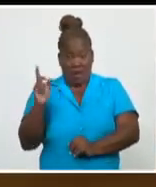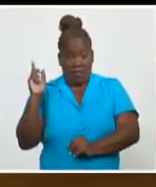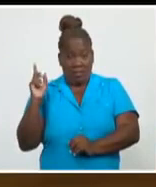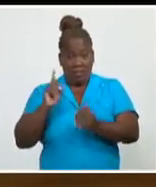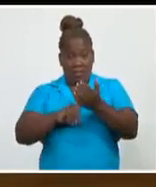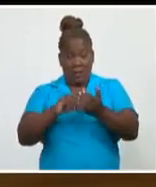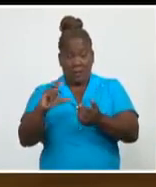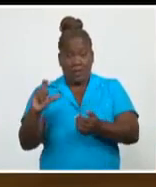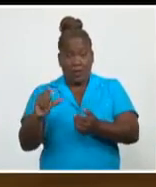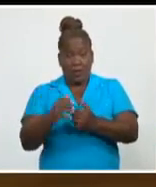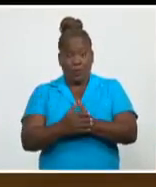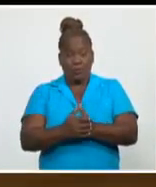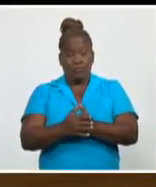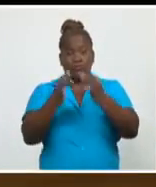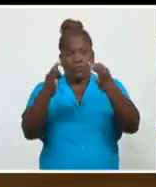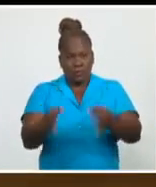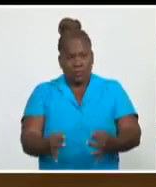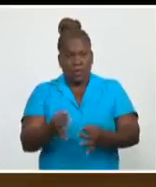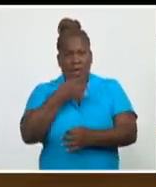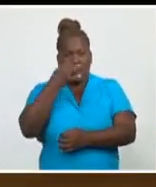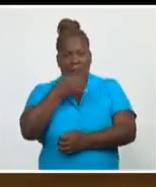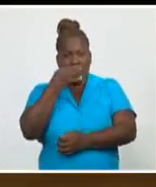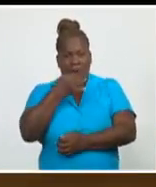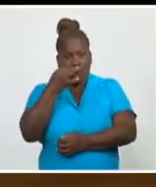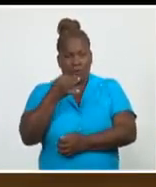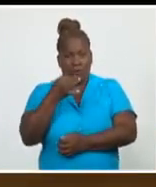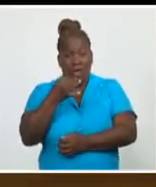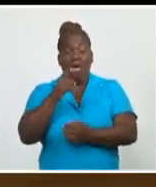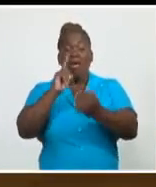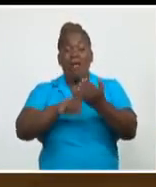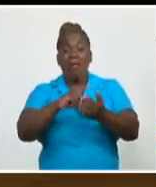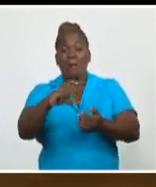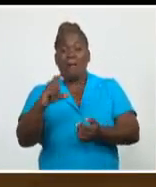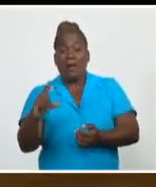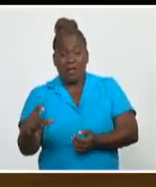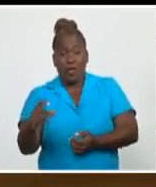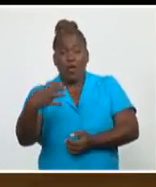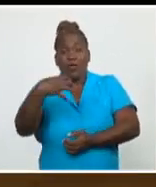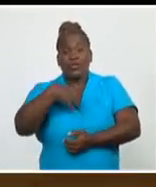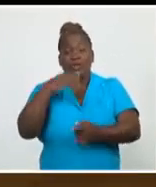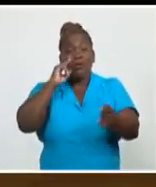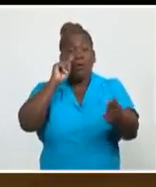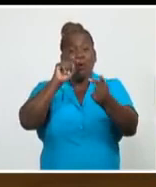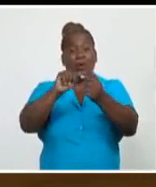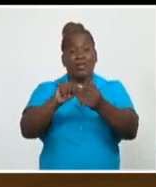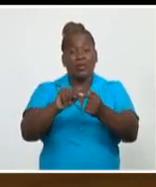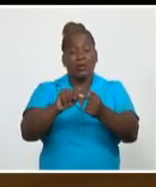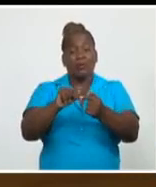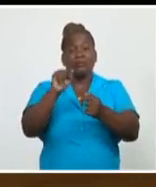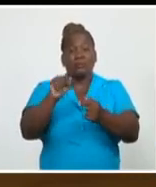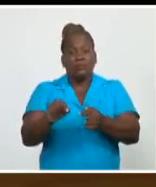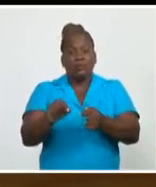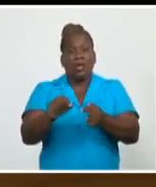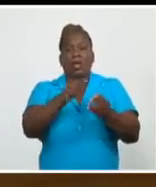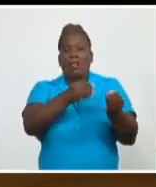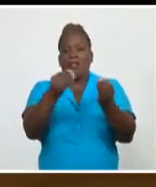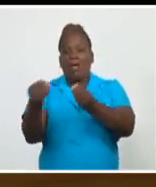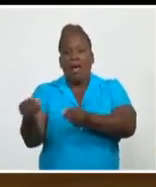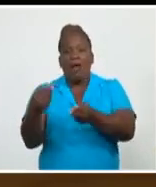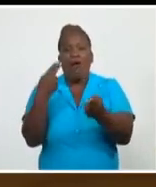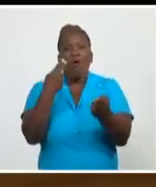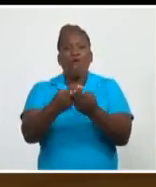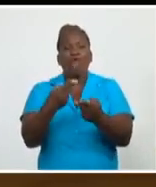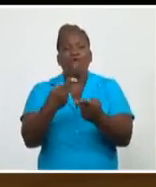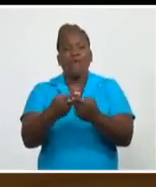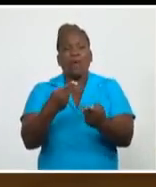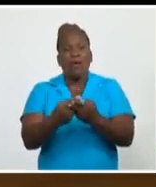Partido reafirmó que recae en el partido la honrosa misión de ser el digno heredero de la confianza depositada